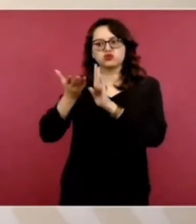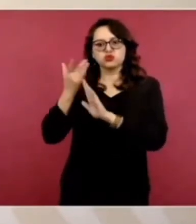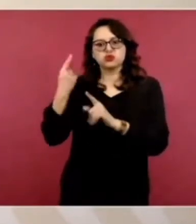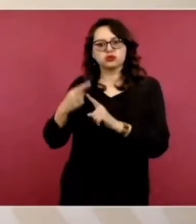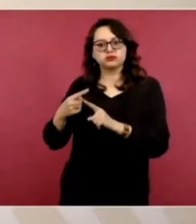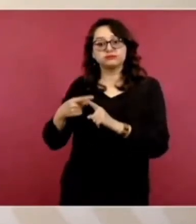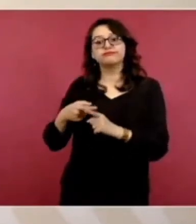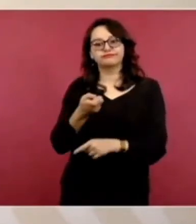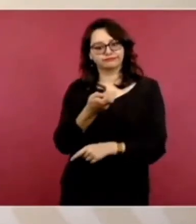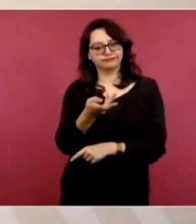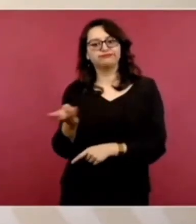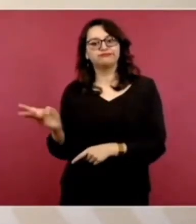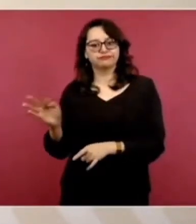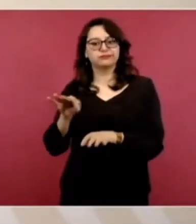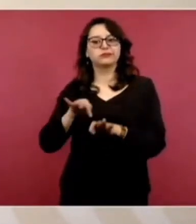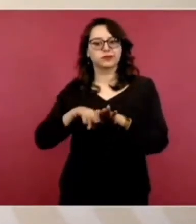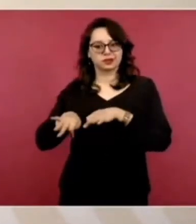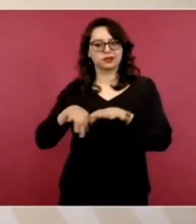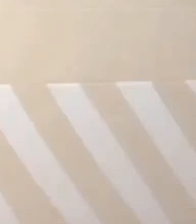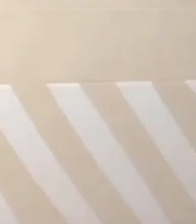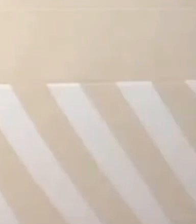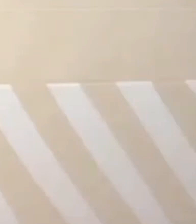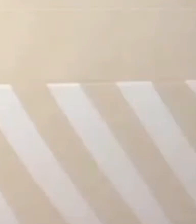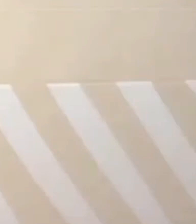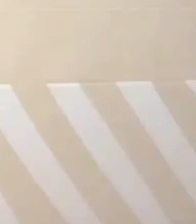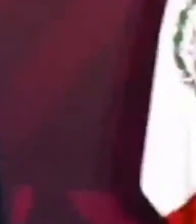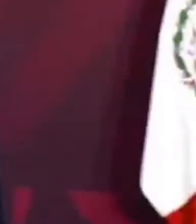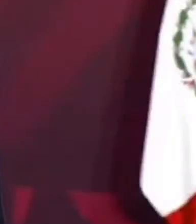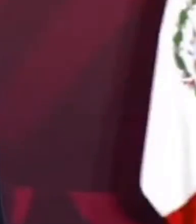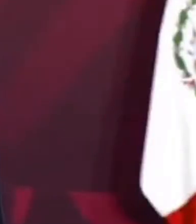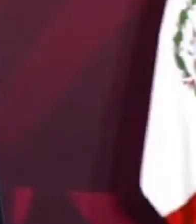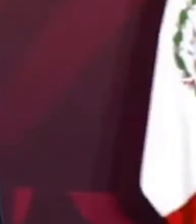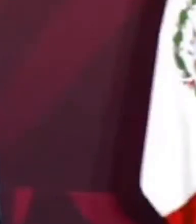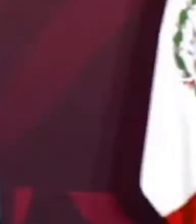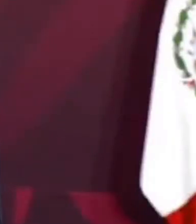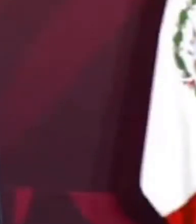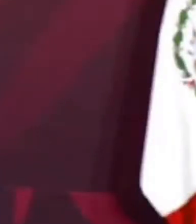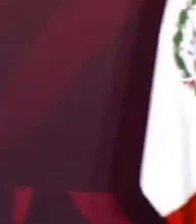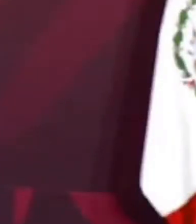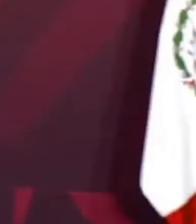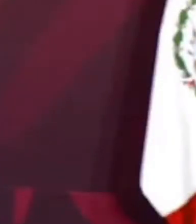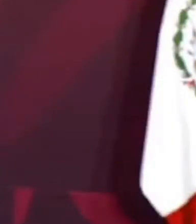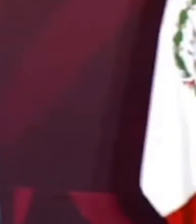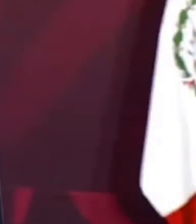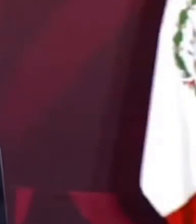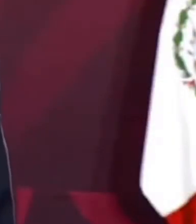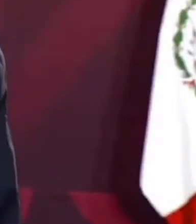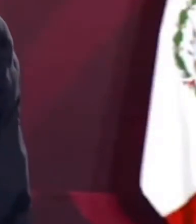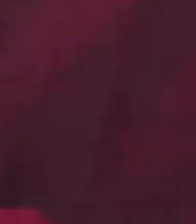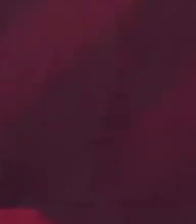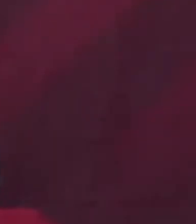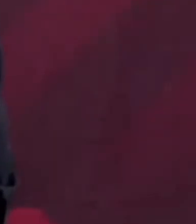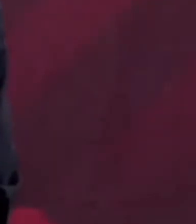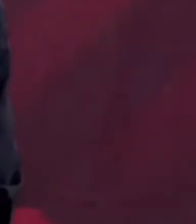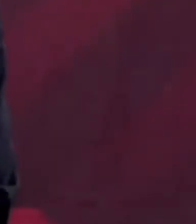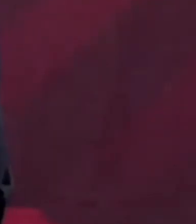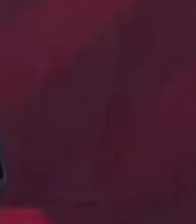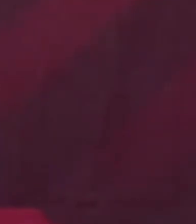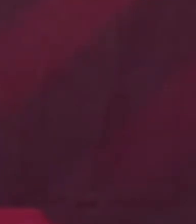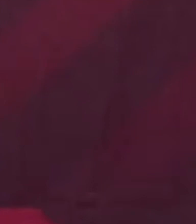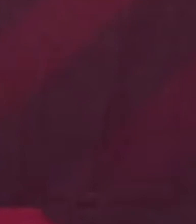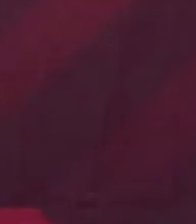lo hacen los trabajadores de la construcción, que son como